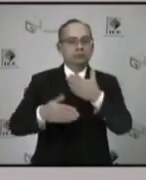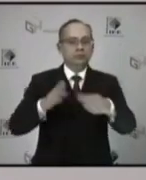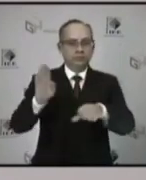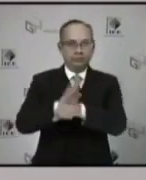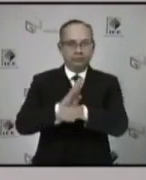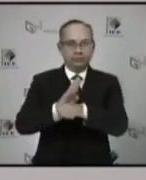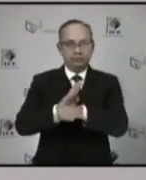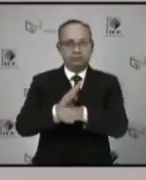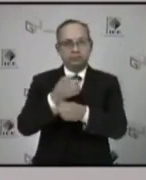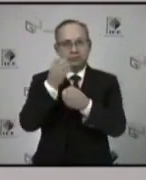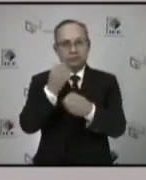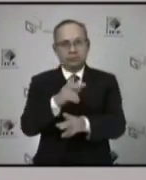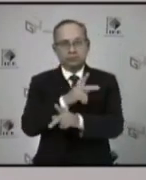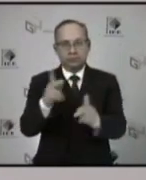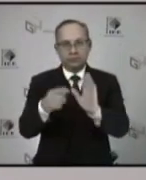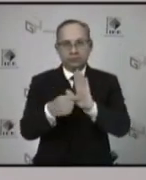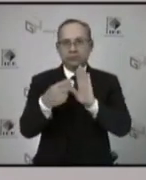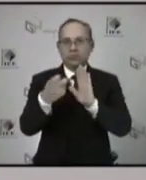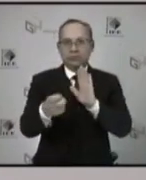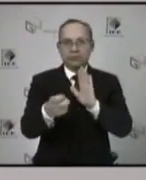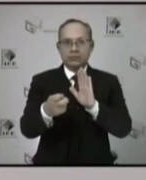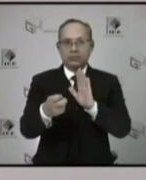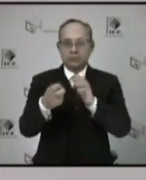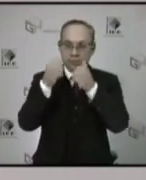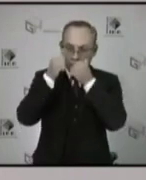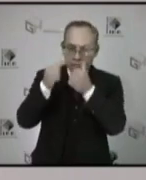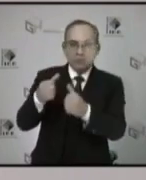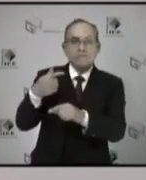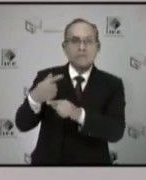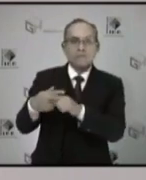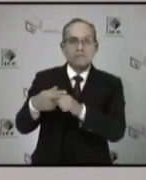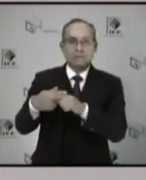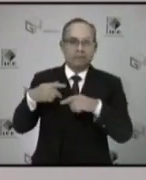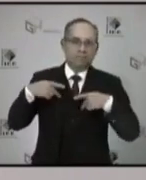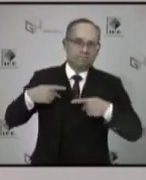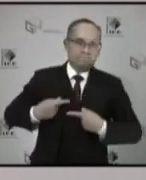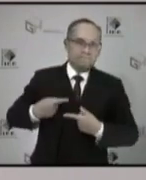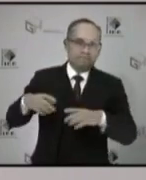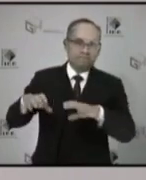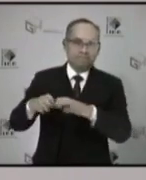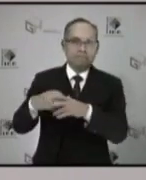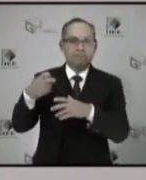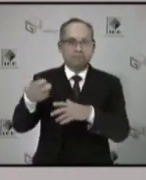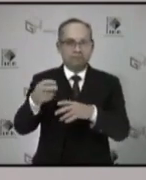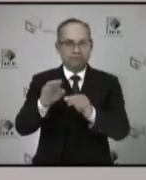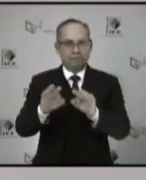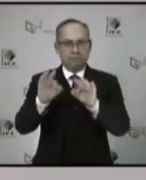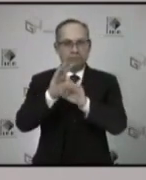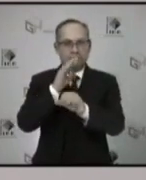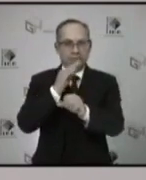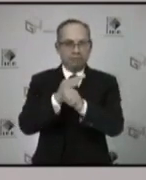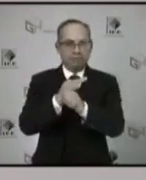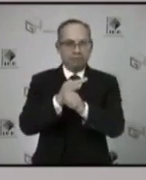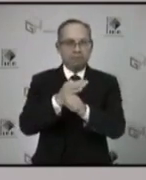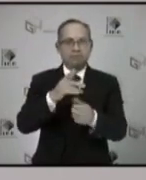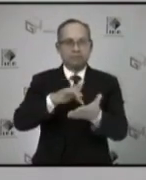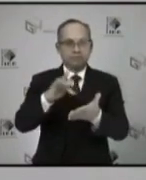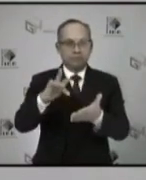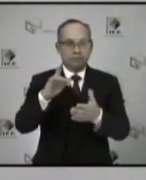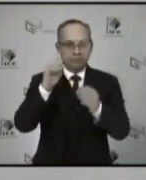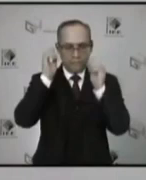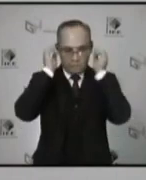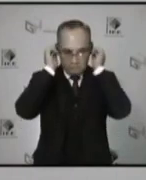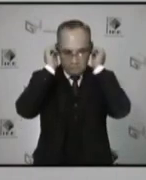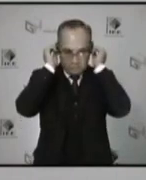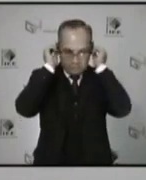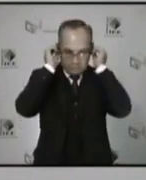la atención a los más vulnerables. Ese es el compromiso de este movimiento y en eso estamos comprometidos. Gracias. Gracias, candidato.